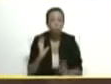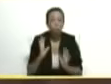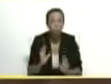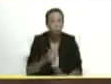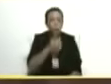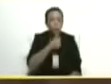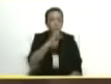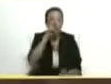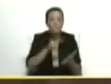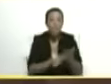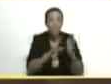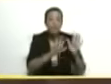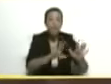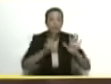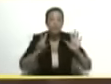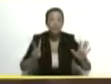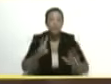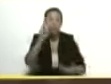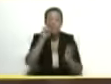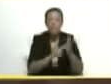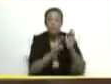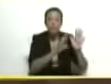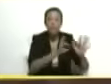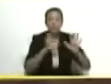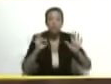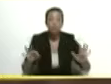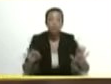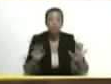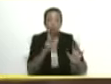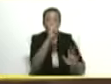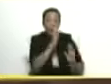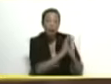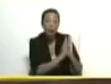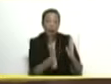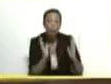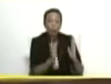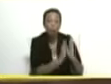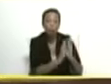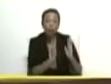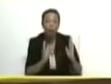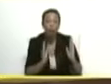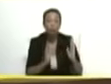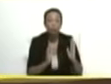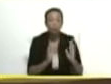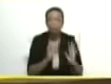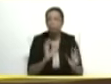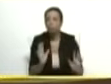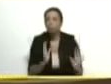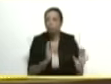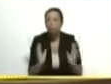en el 2017, 2018, pudo